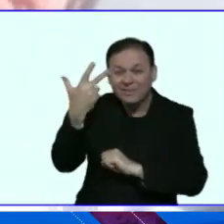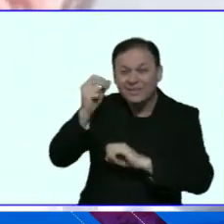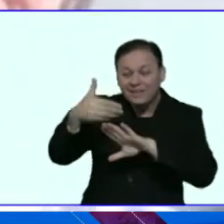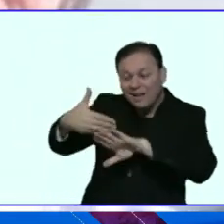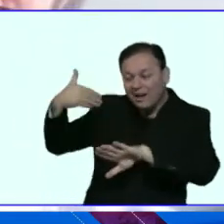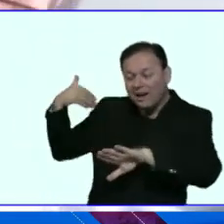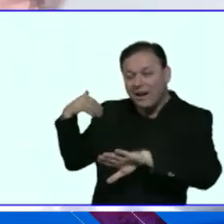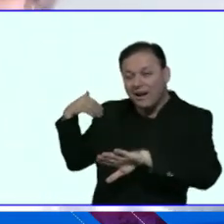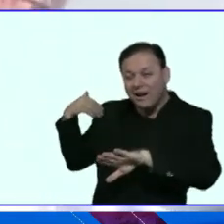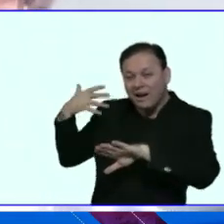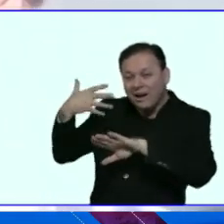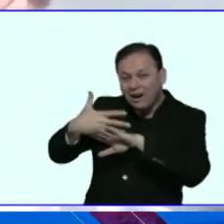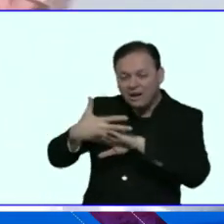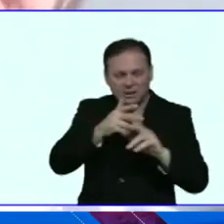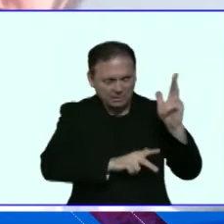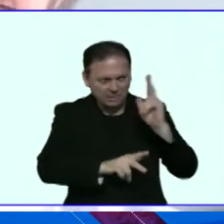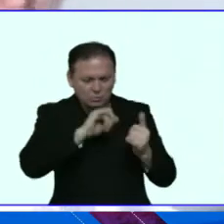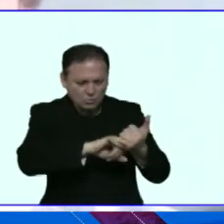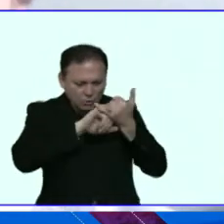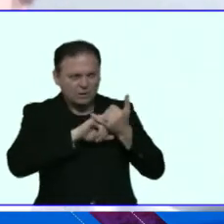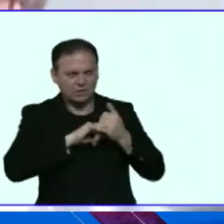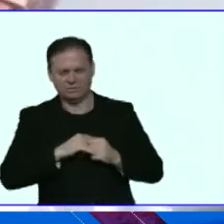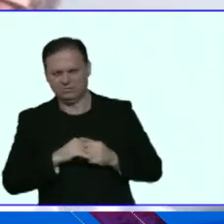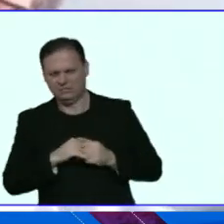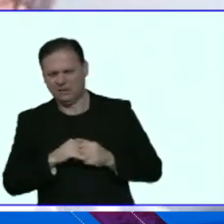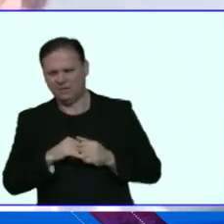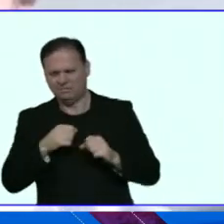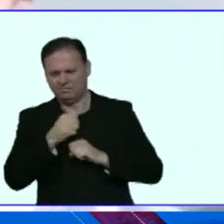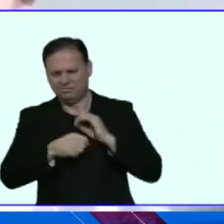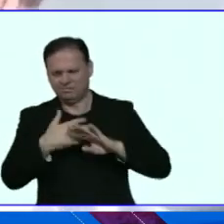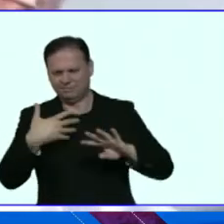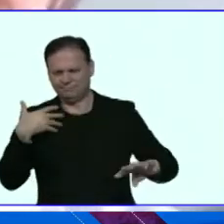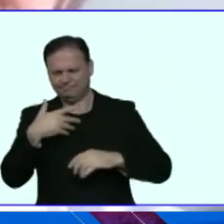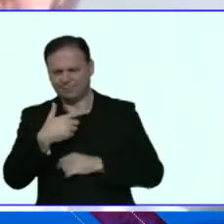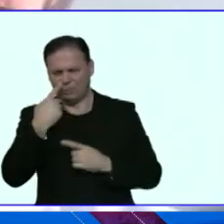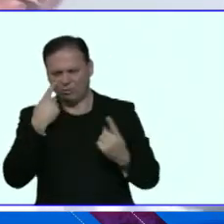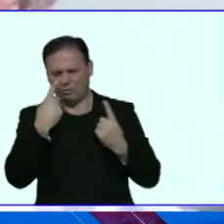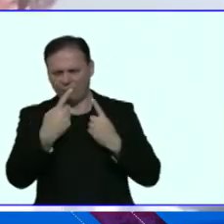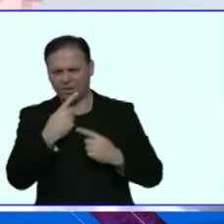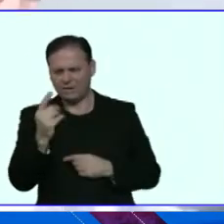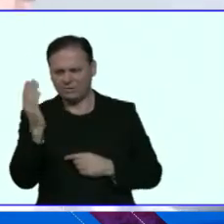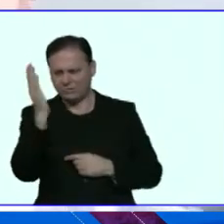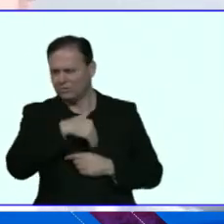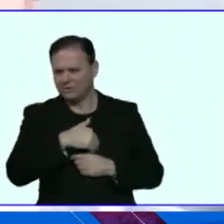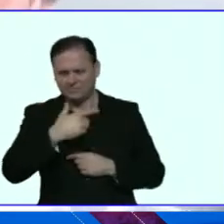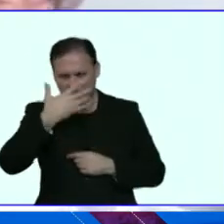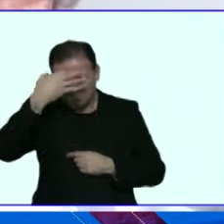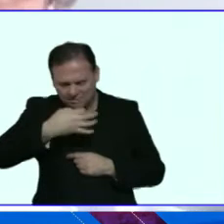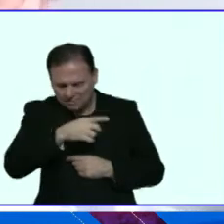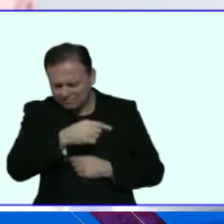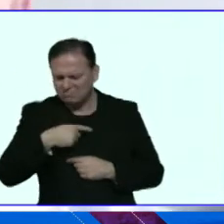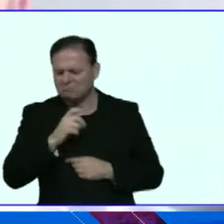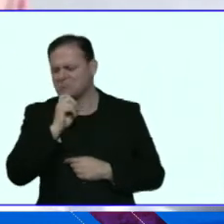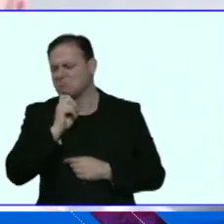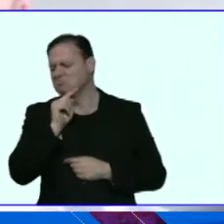les creo. Vengo a avisar, como médico que soy, como empleado que soy del ministerio, vengo a avisar lo que